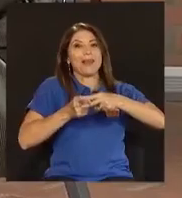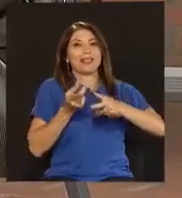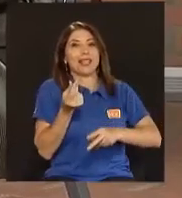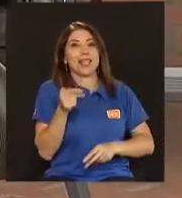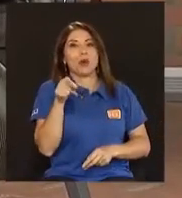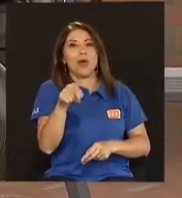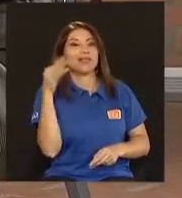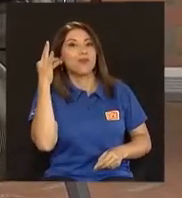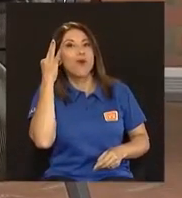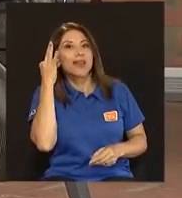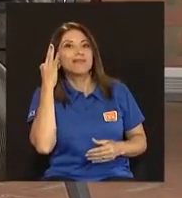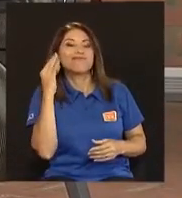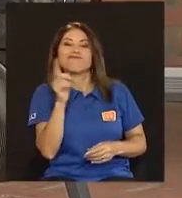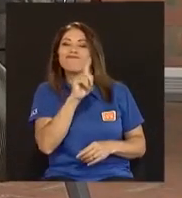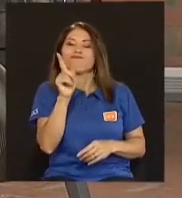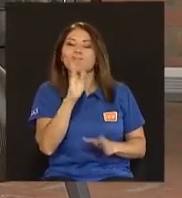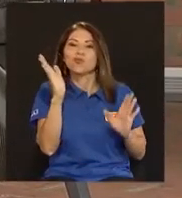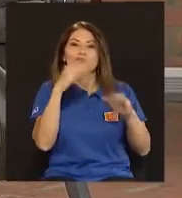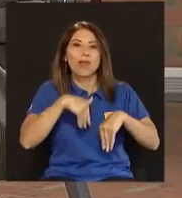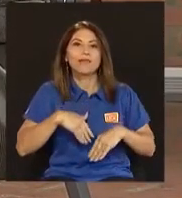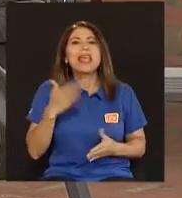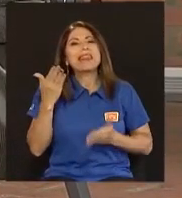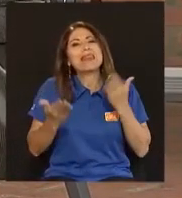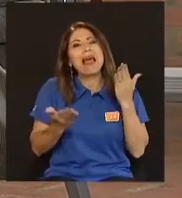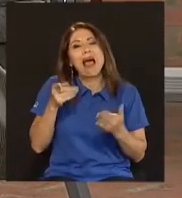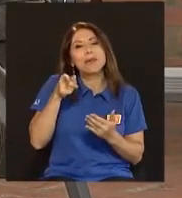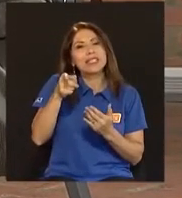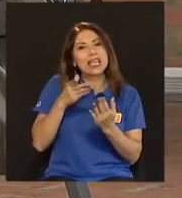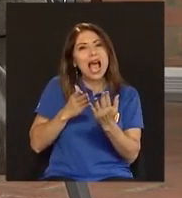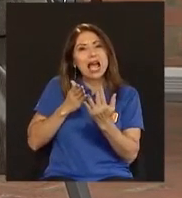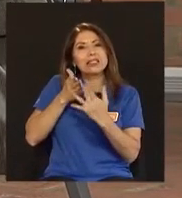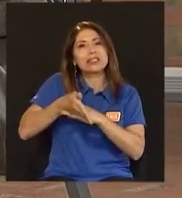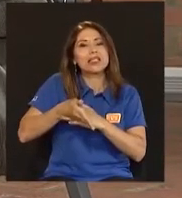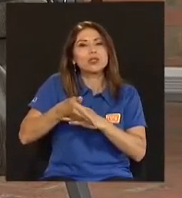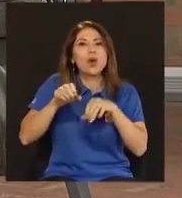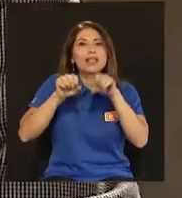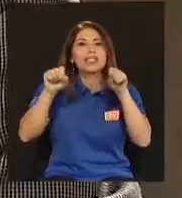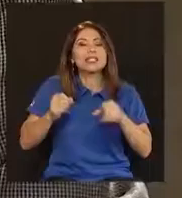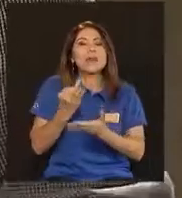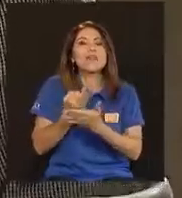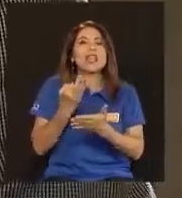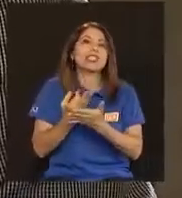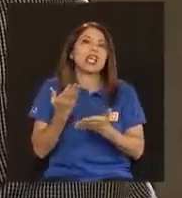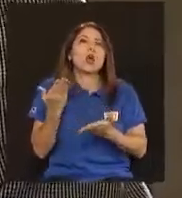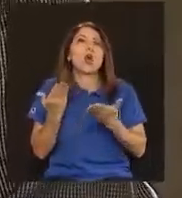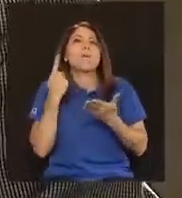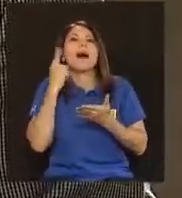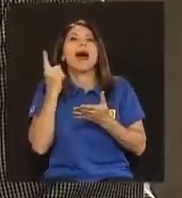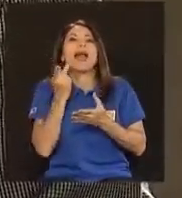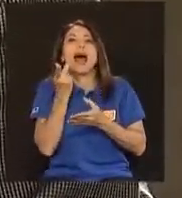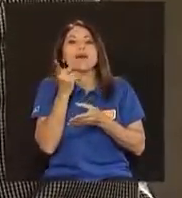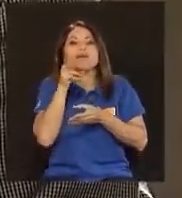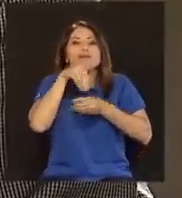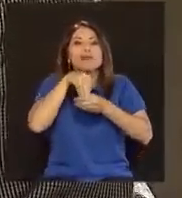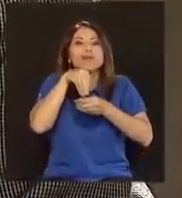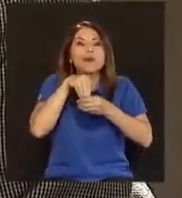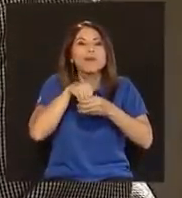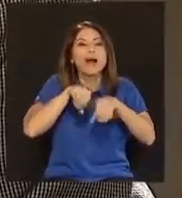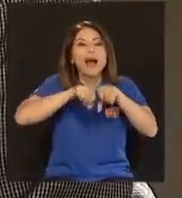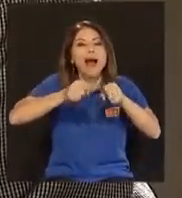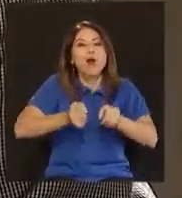No puede ser que tenga acceso al sistema financiero, a una cuenta de ahorro. Y Costa Rica en eso creo que se ha hecho un